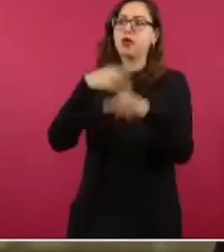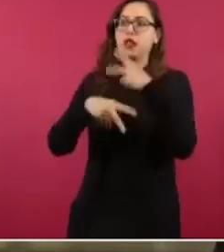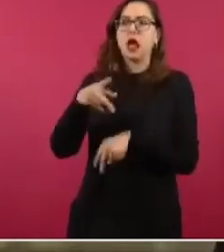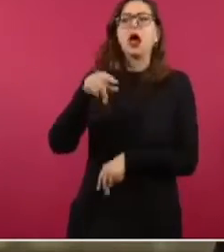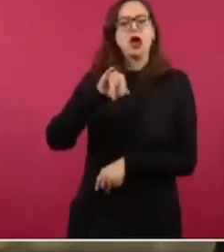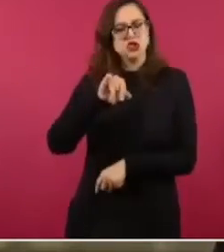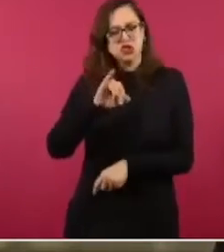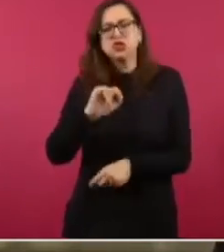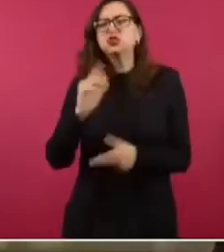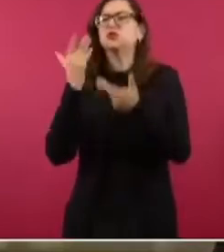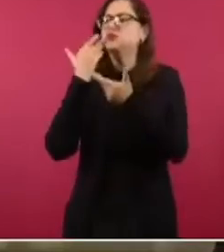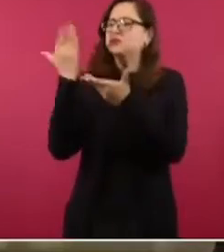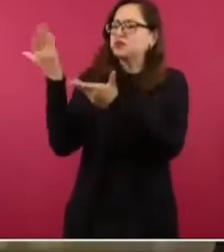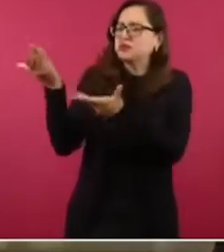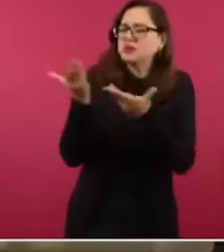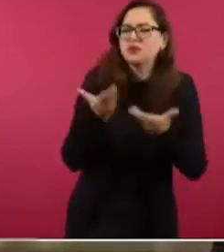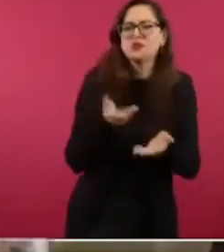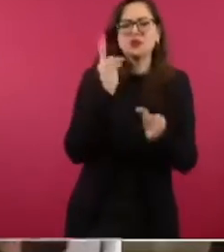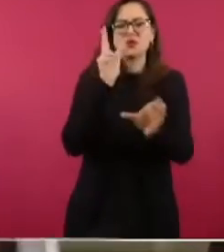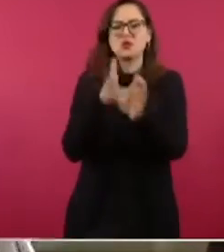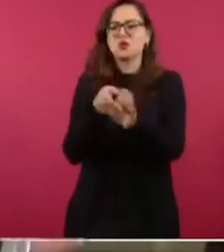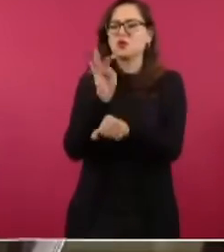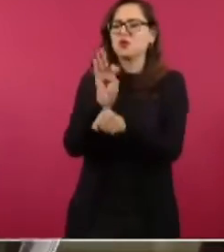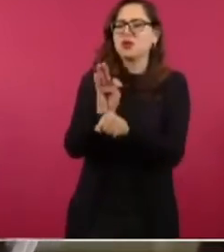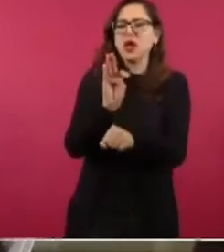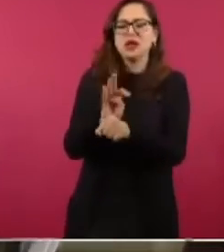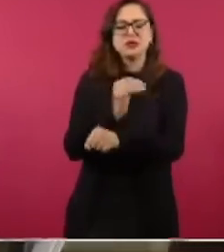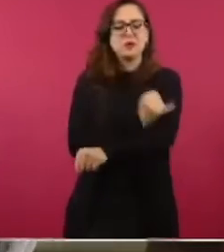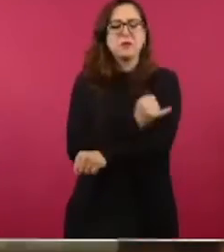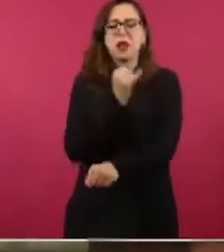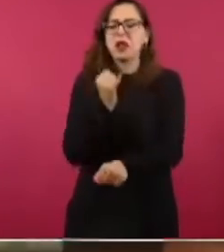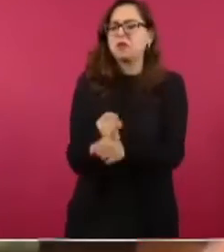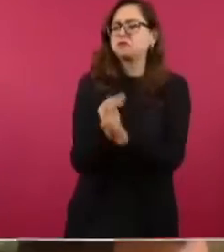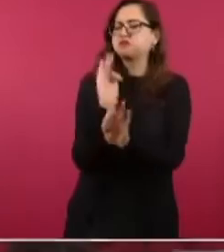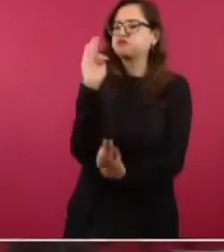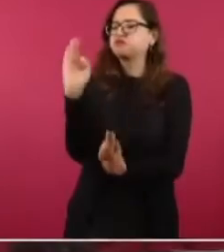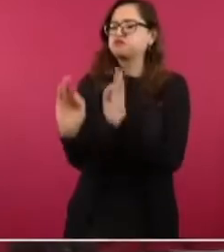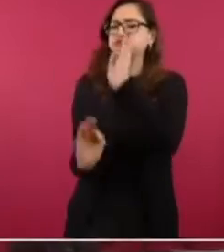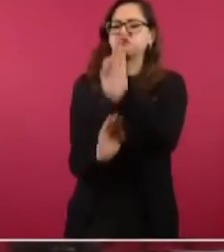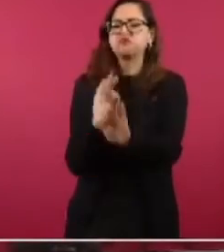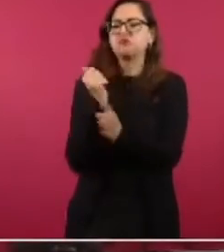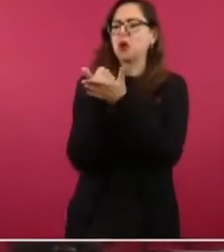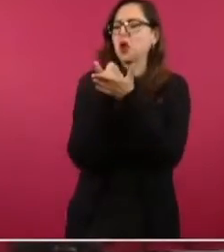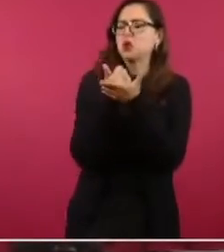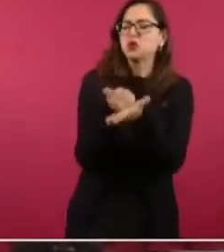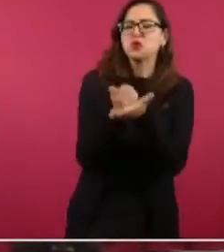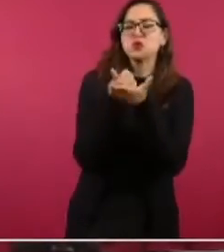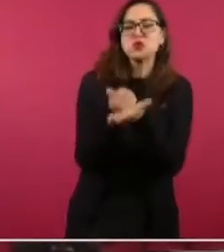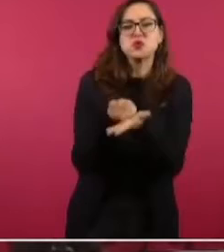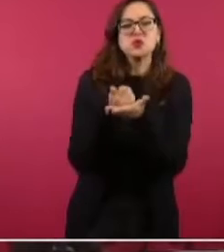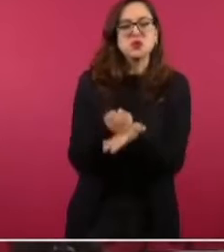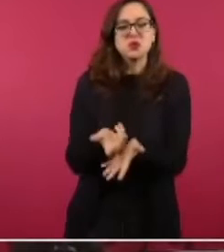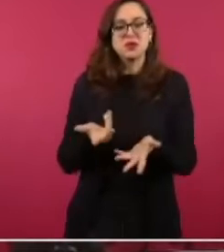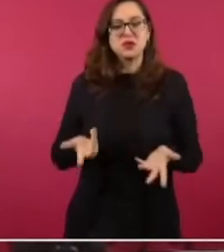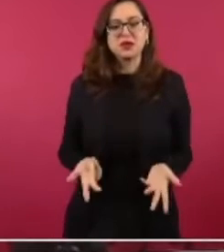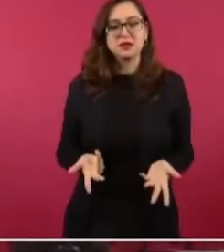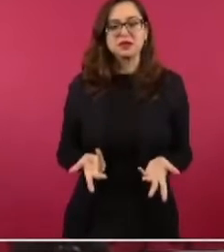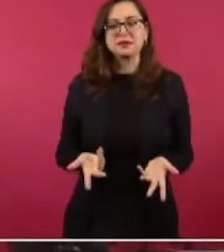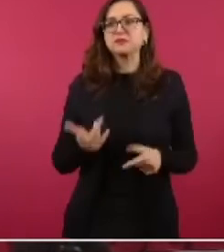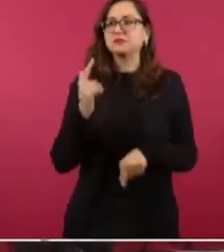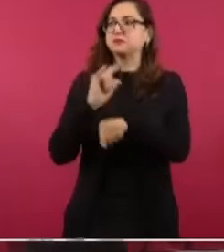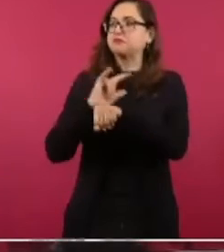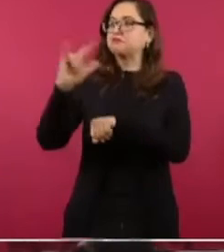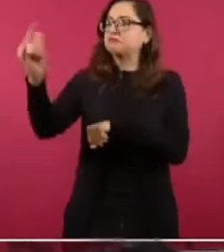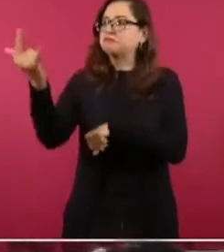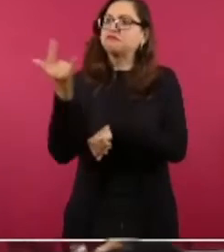refugio en Iztapalapa y ahí les dieron todas las facilidades y también, pues, como usted comenta, los vuelos los llevaron,